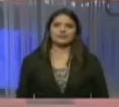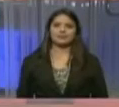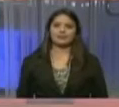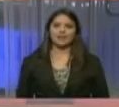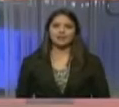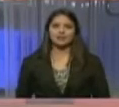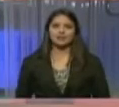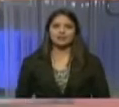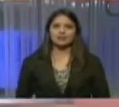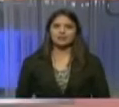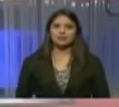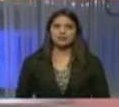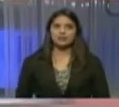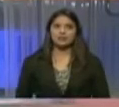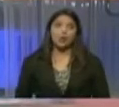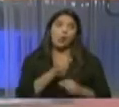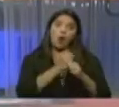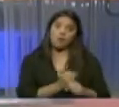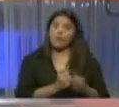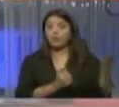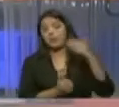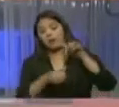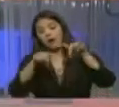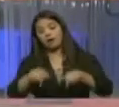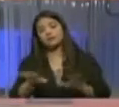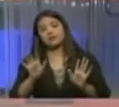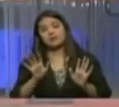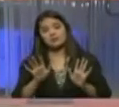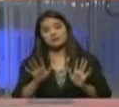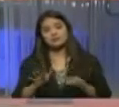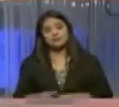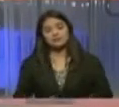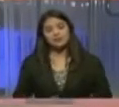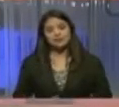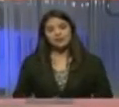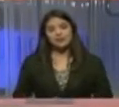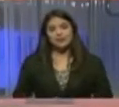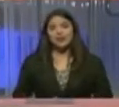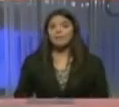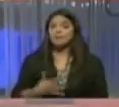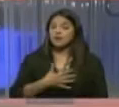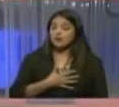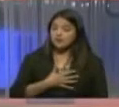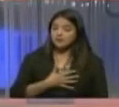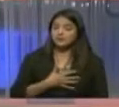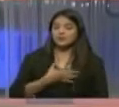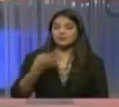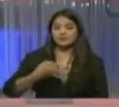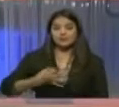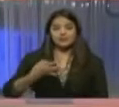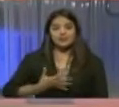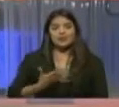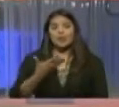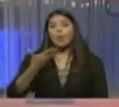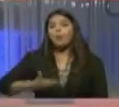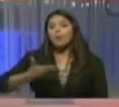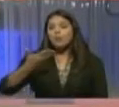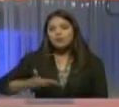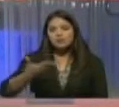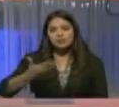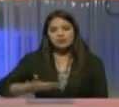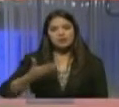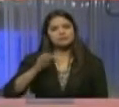Y también les digo que los espero aquí, pues, porque para mí es muy significativo,